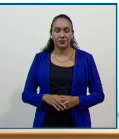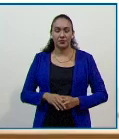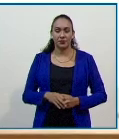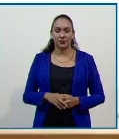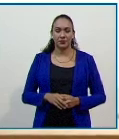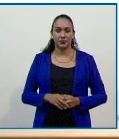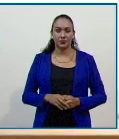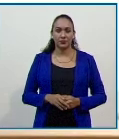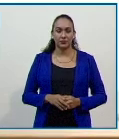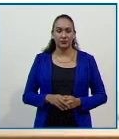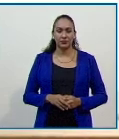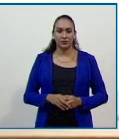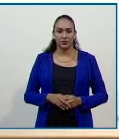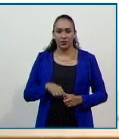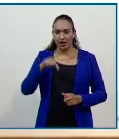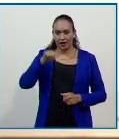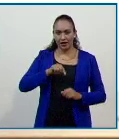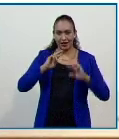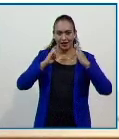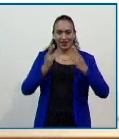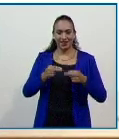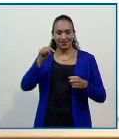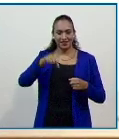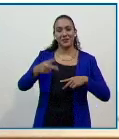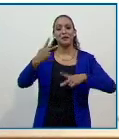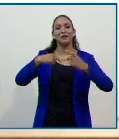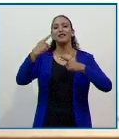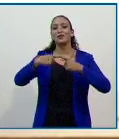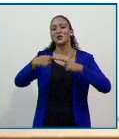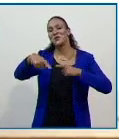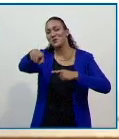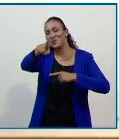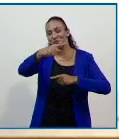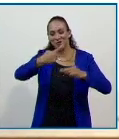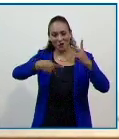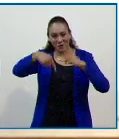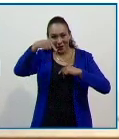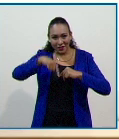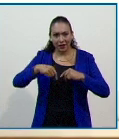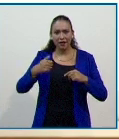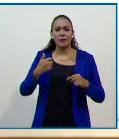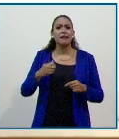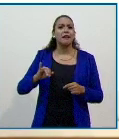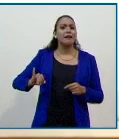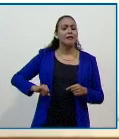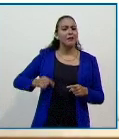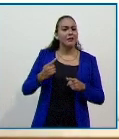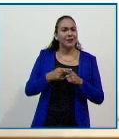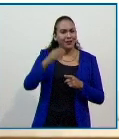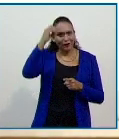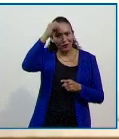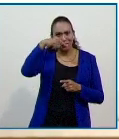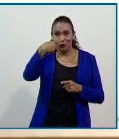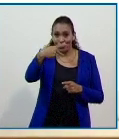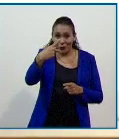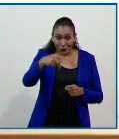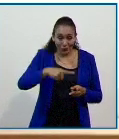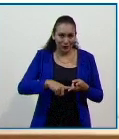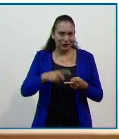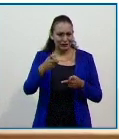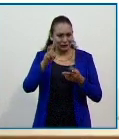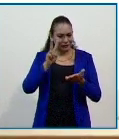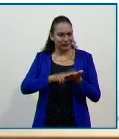Porque este espacio es de ustedes. A los que tenemos que oír, a los que tenemos que escuchar, son a